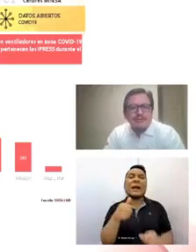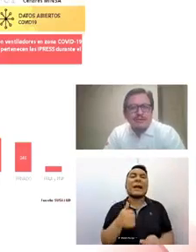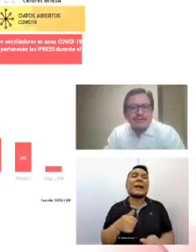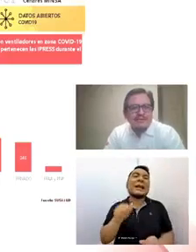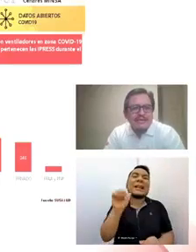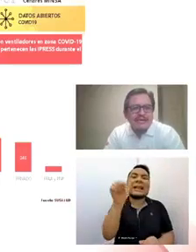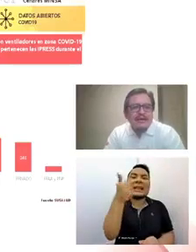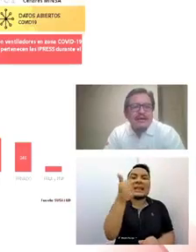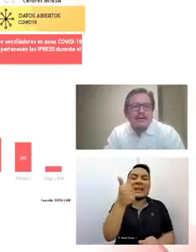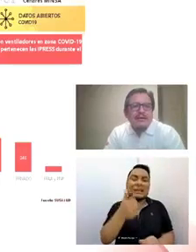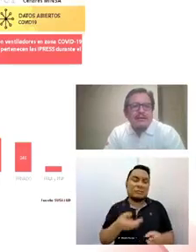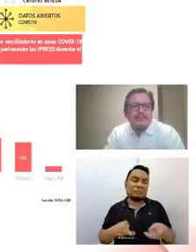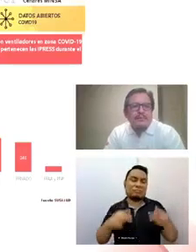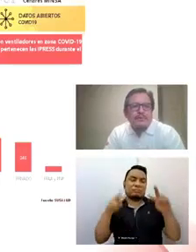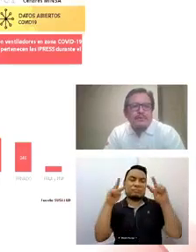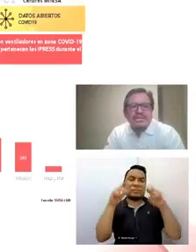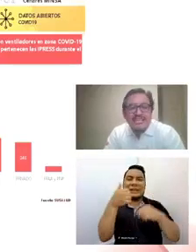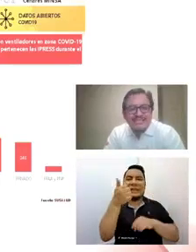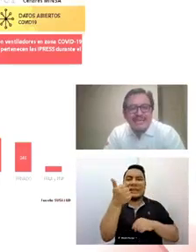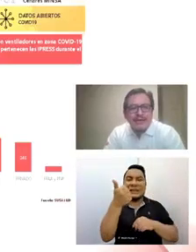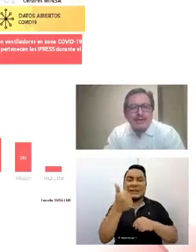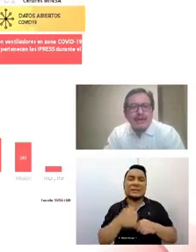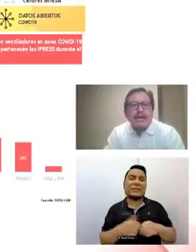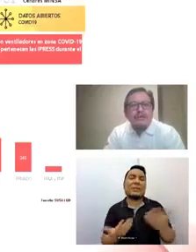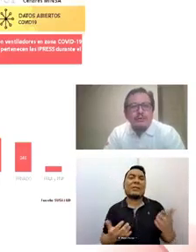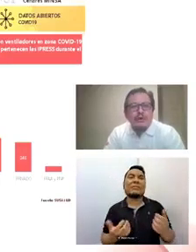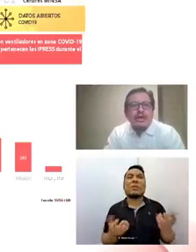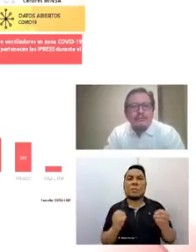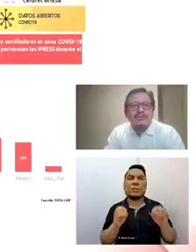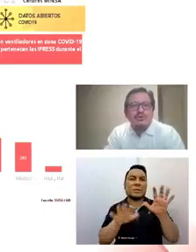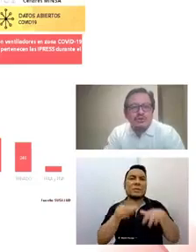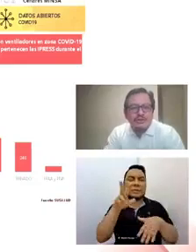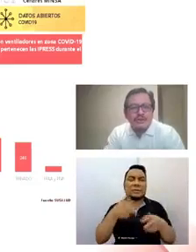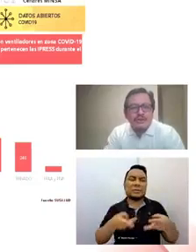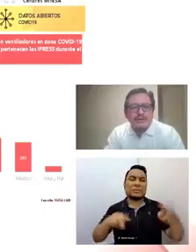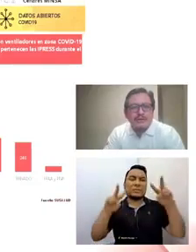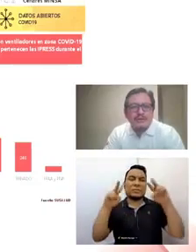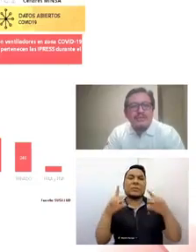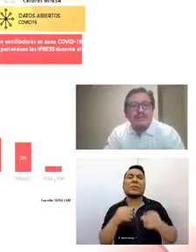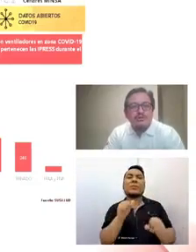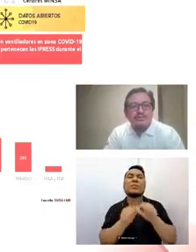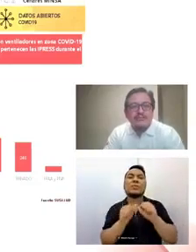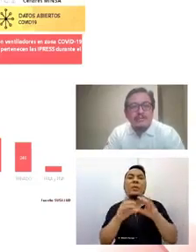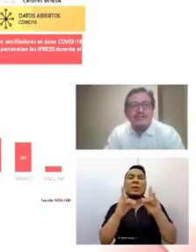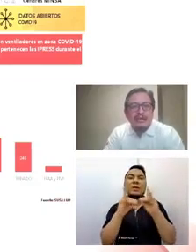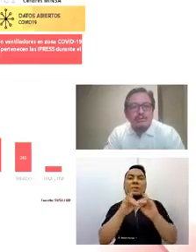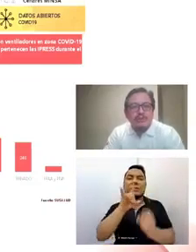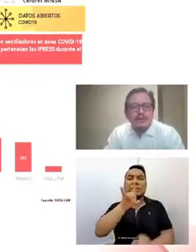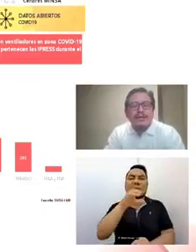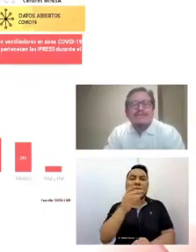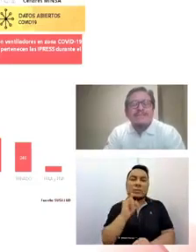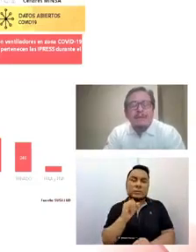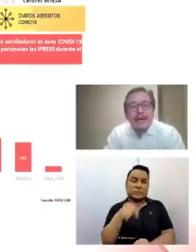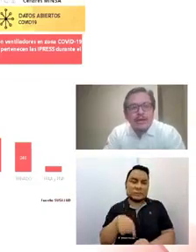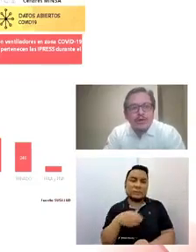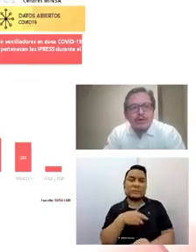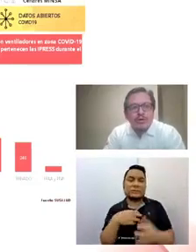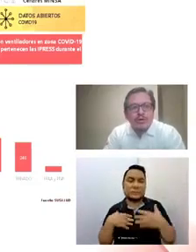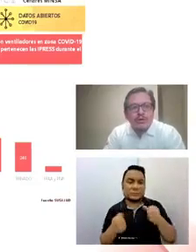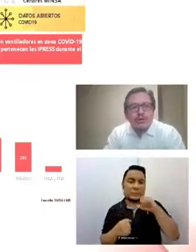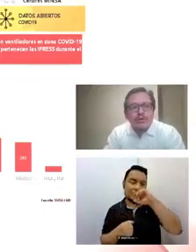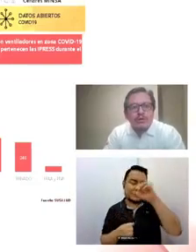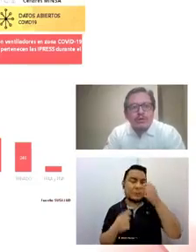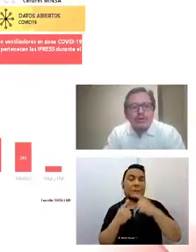10, ¿no? Casi ya por 13, el número de camas UCI que tiene su sistema de salud. Sin